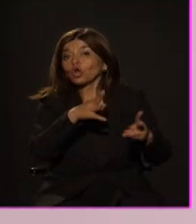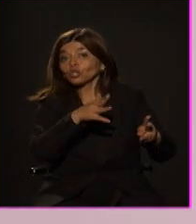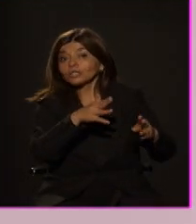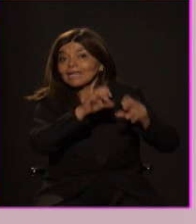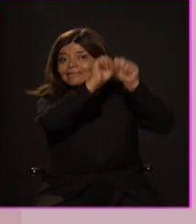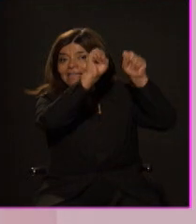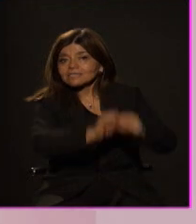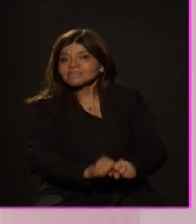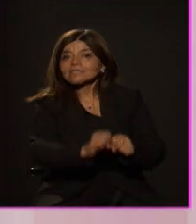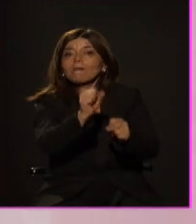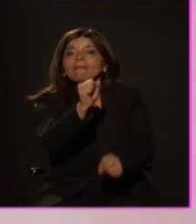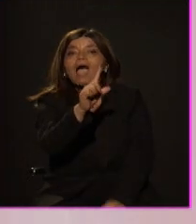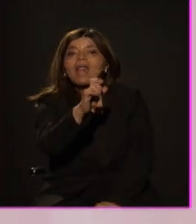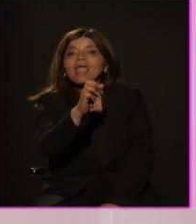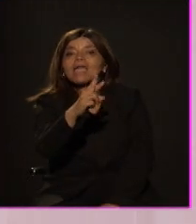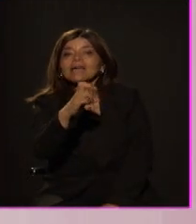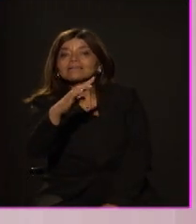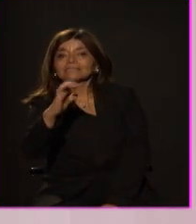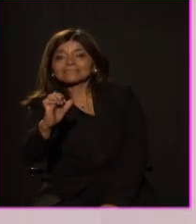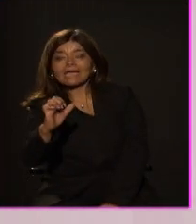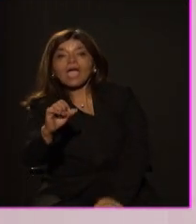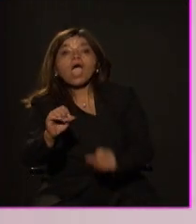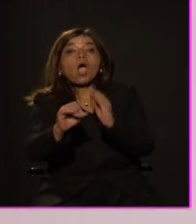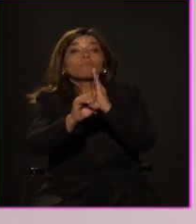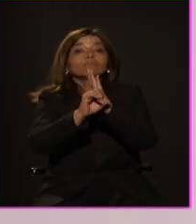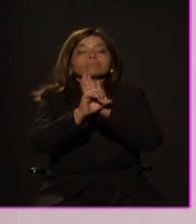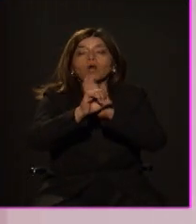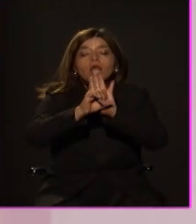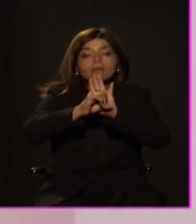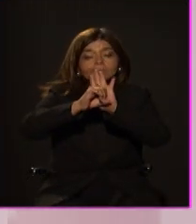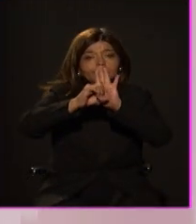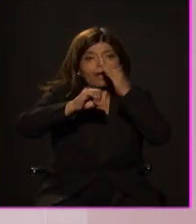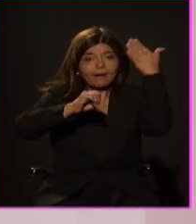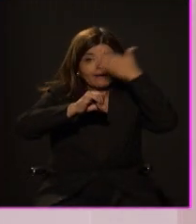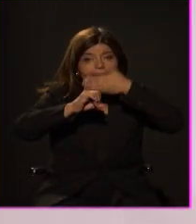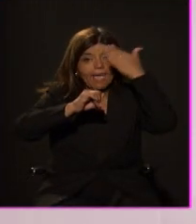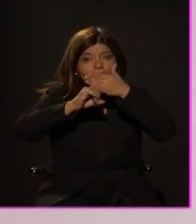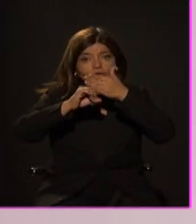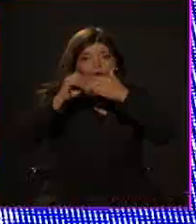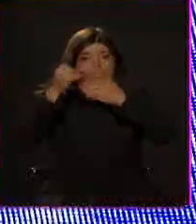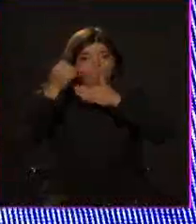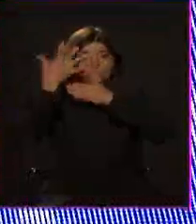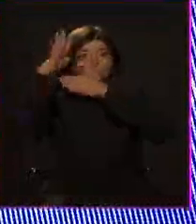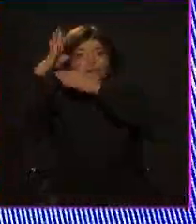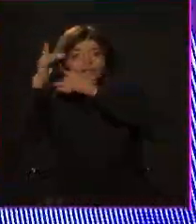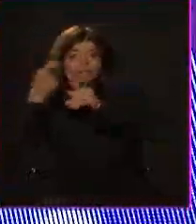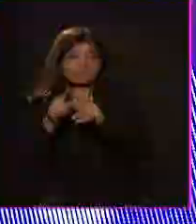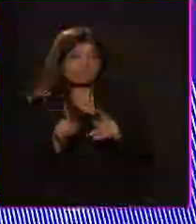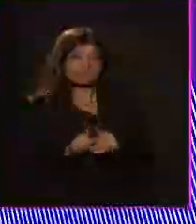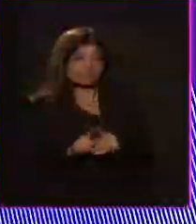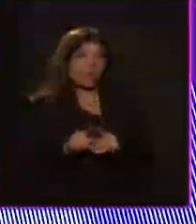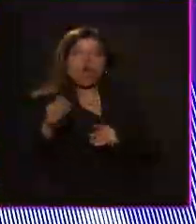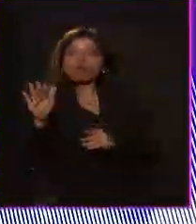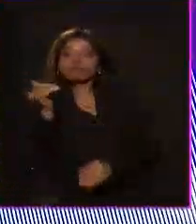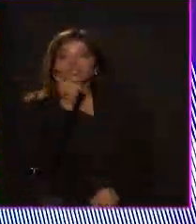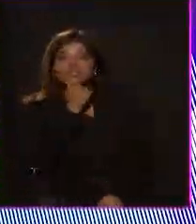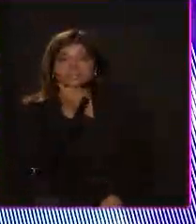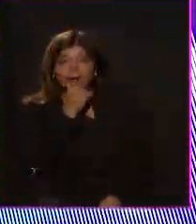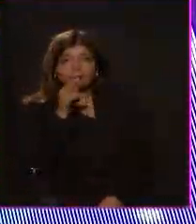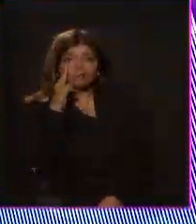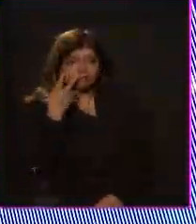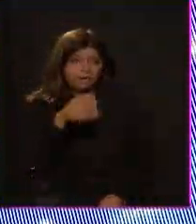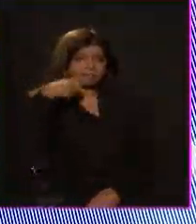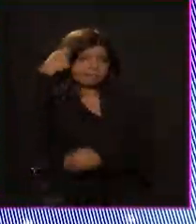negros que están cambiando su forma de brillar. Agujeros negros que cambian la orientación de su jet. Que tienen un jet que ustedes vieron en el video que les